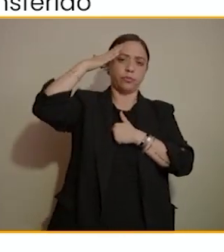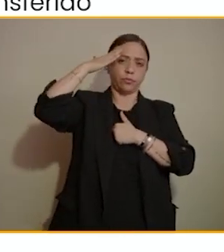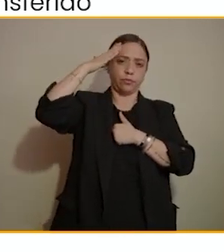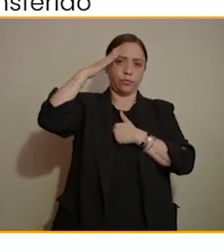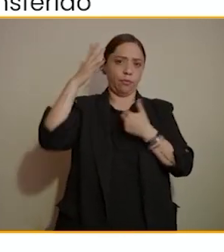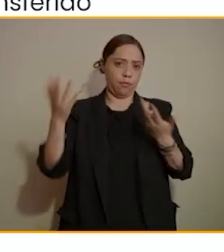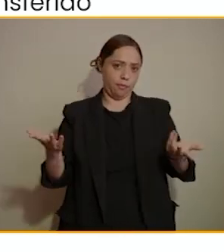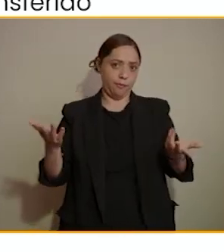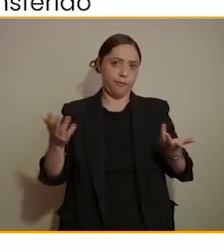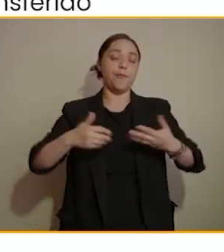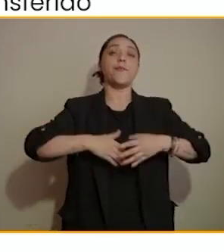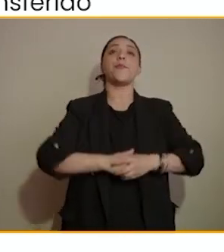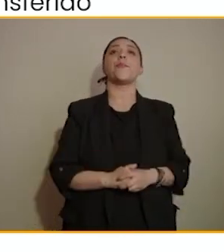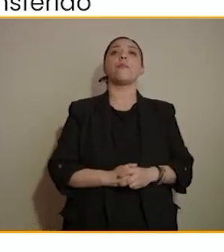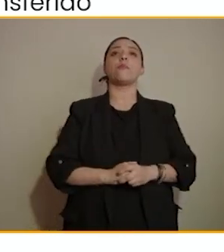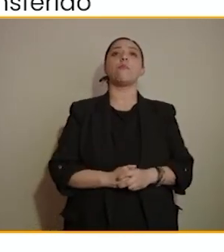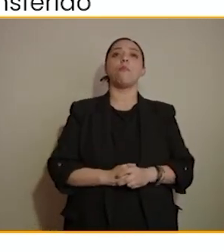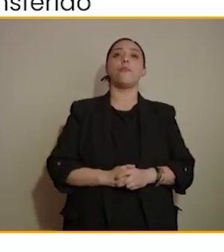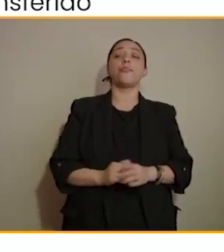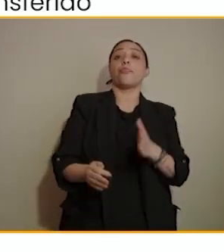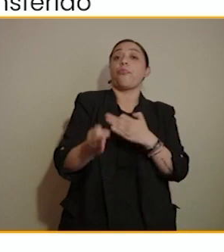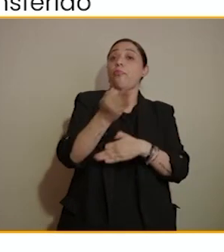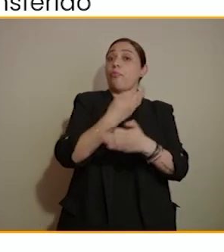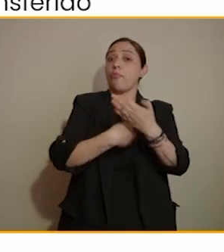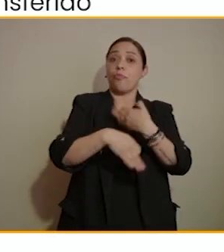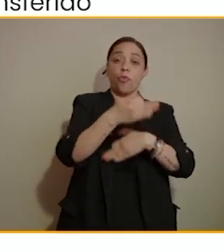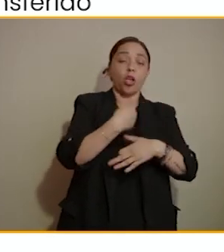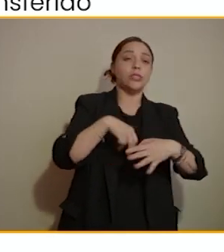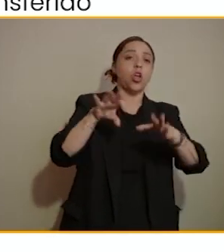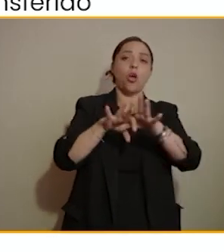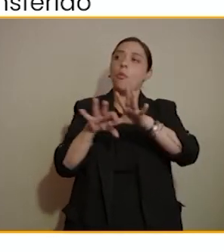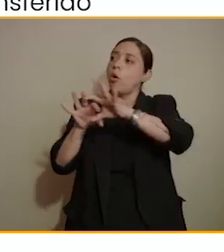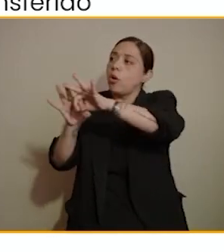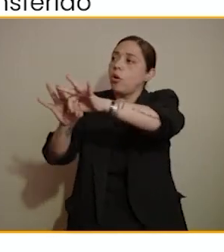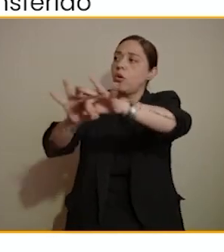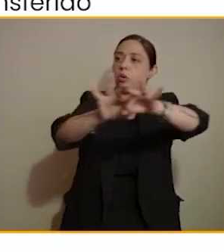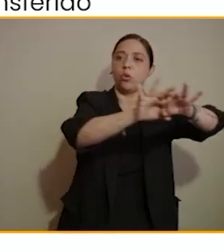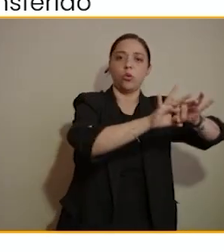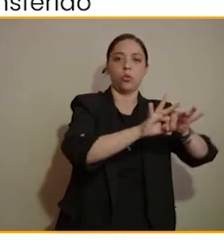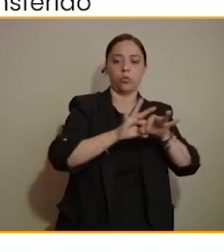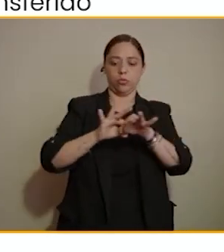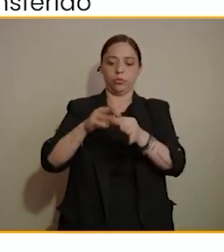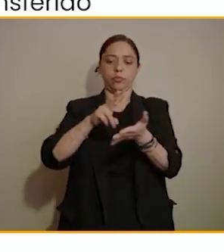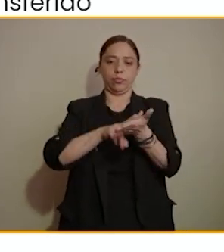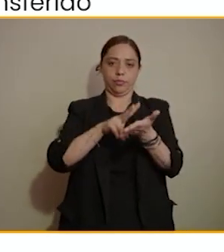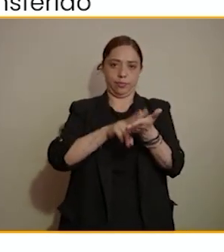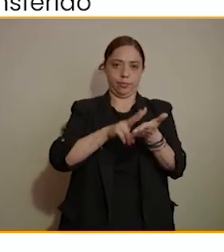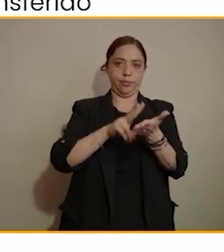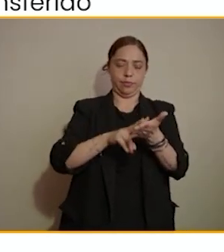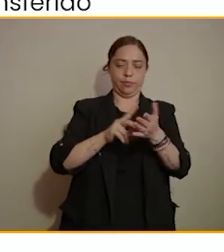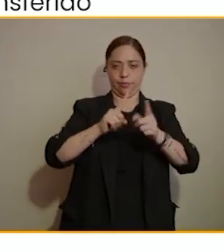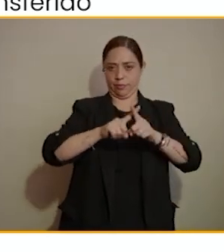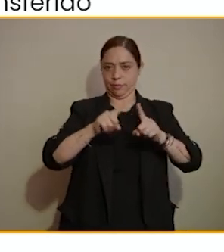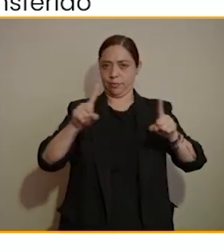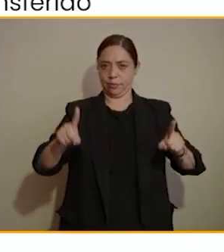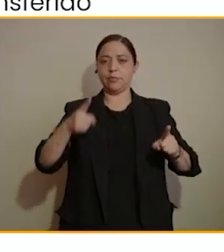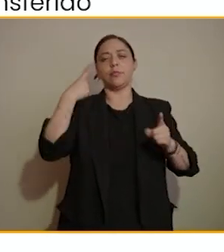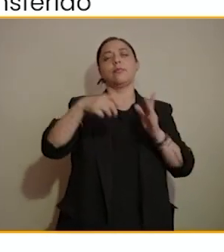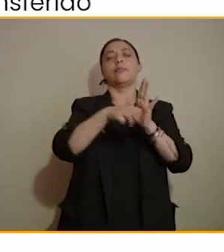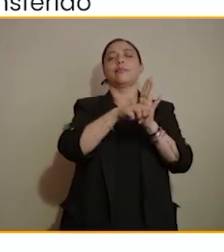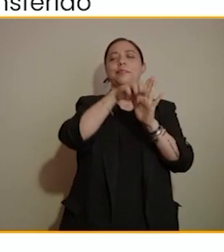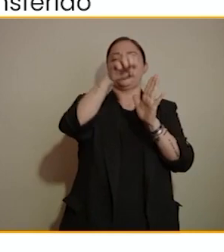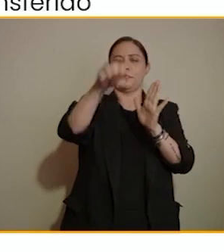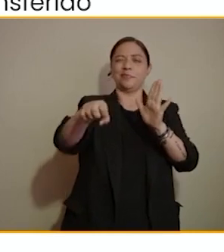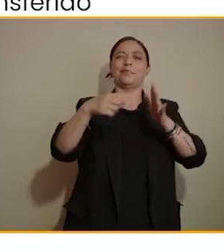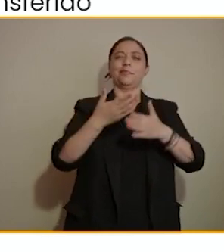Estos son factores que moldean todas las cadenas de valor en distintas escalas. Ahora piensen en el ejemplo que les decía al